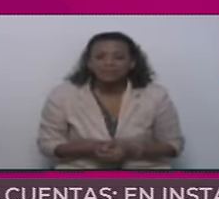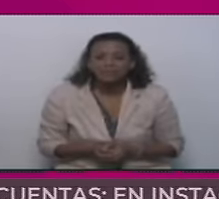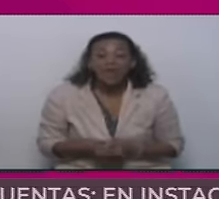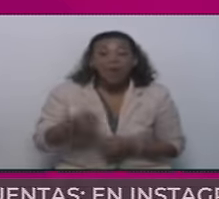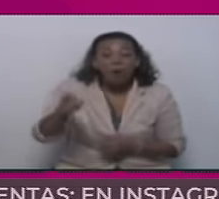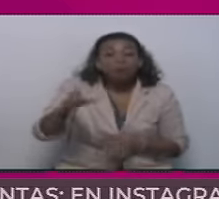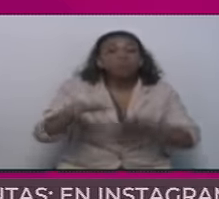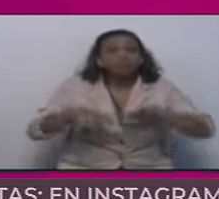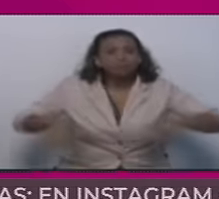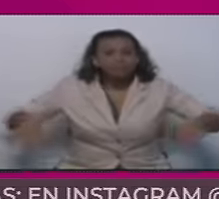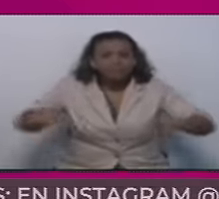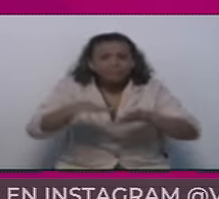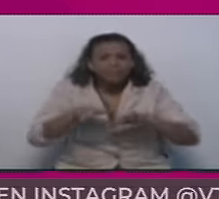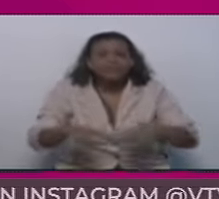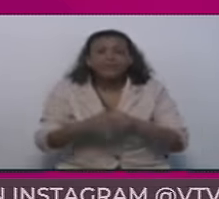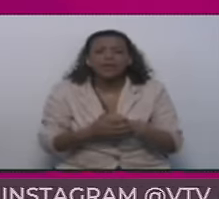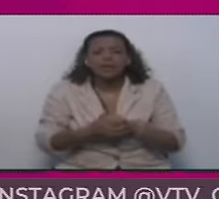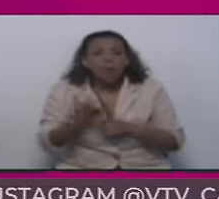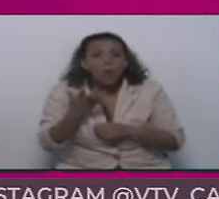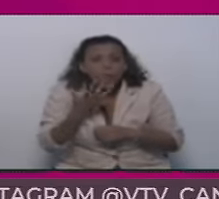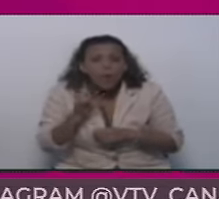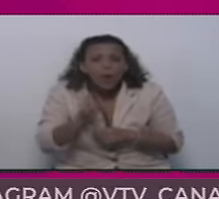acá. Y bueno,